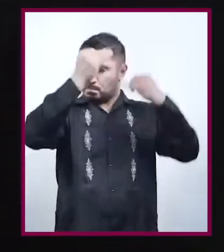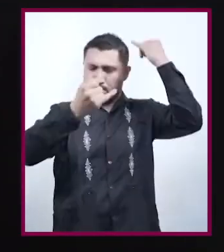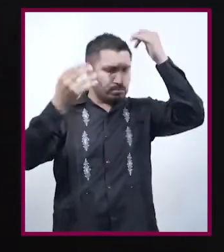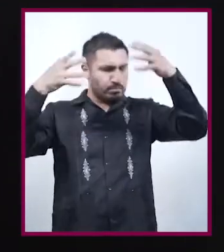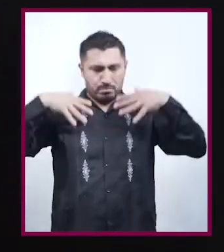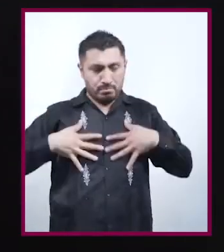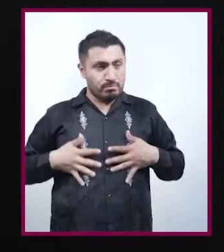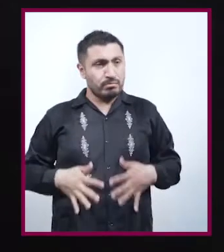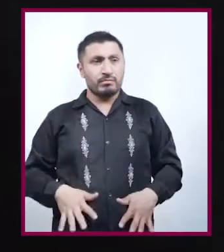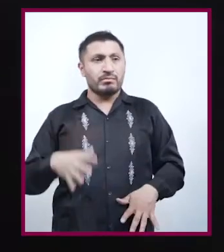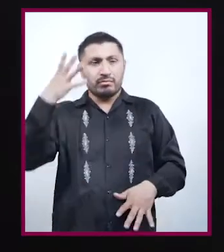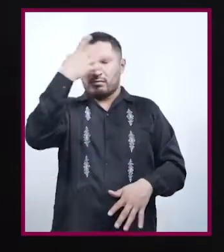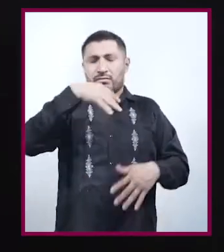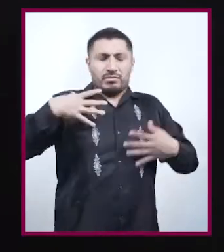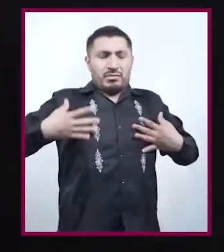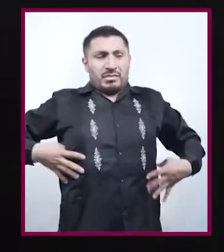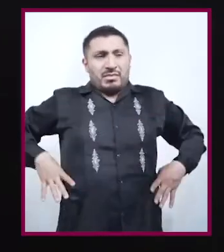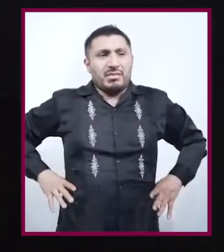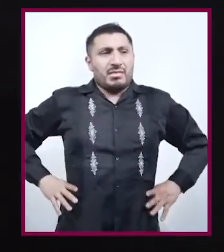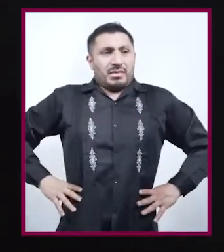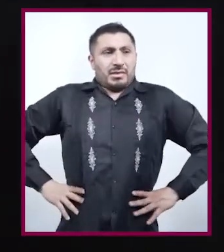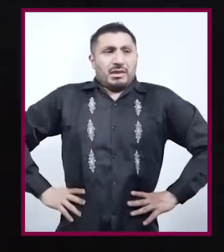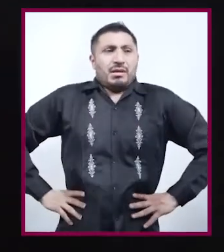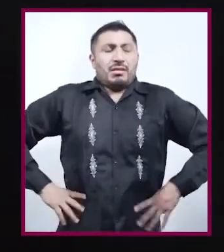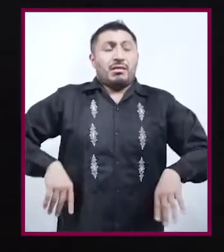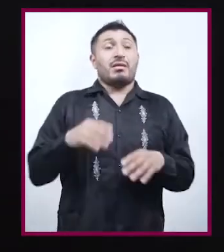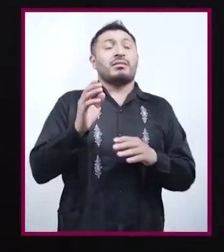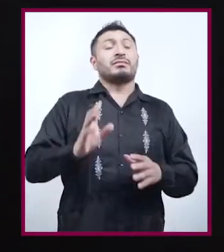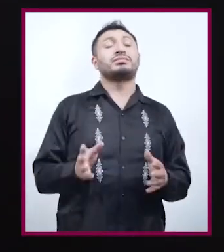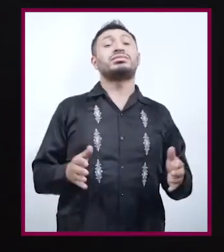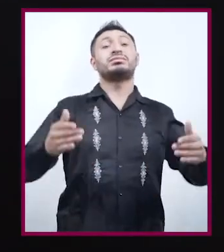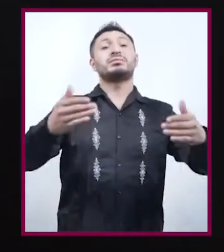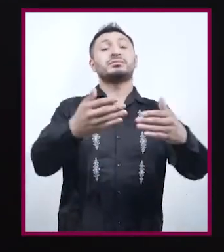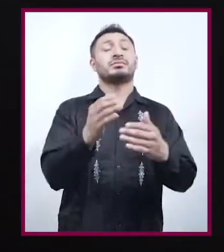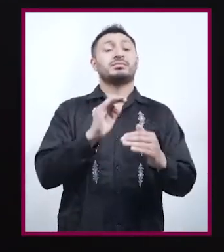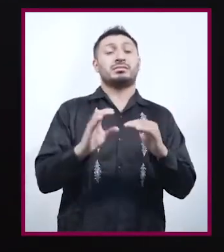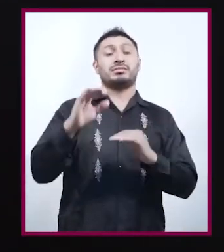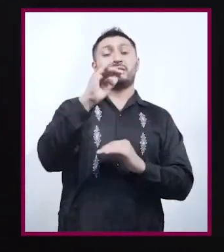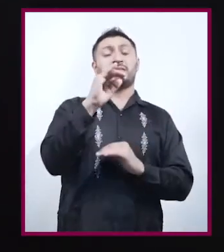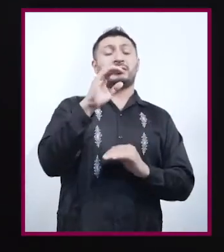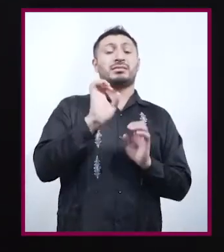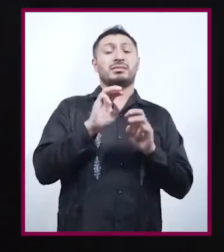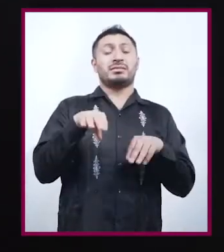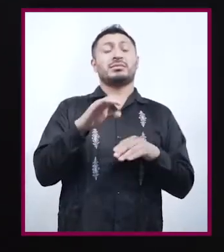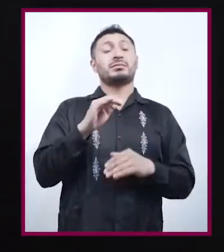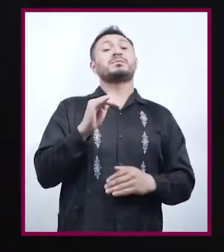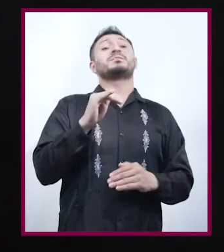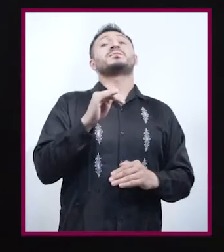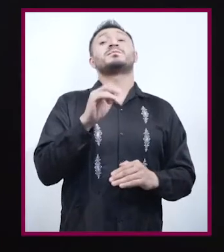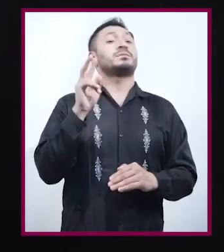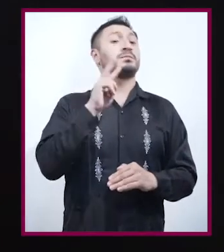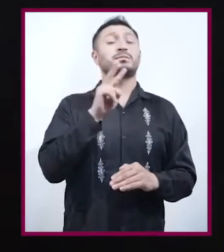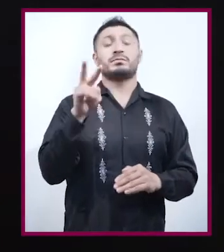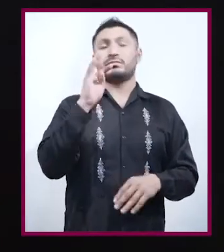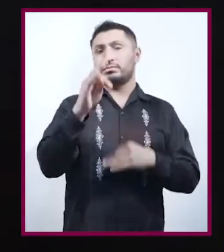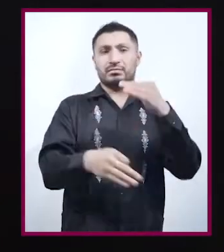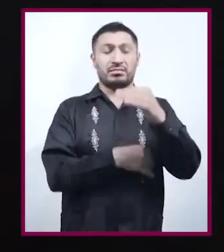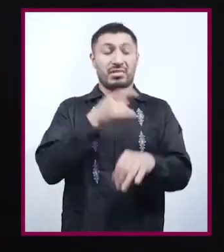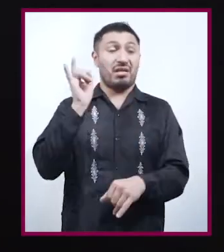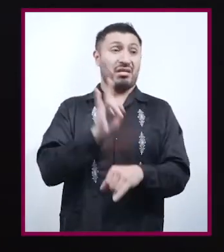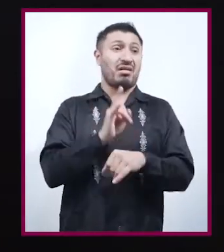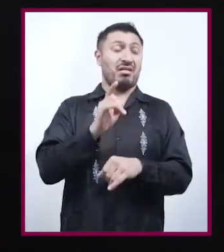imagines vestida con tan linda proporción de cintura en el balcón de unos chapines subida. Todo es